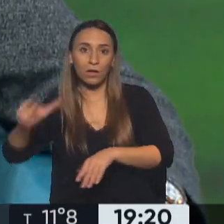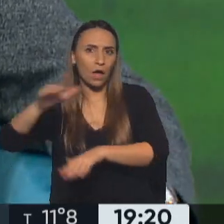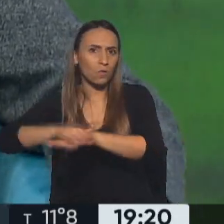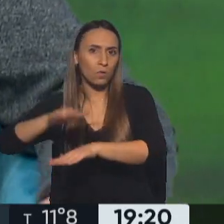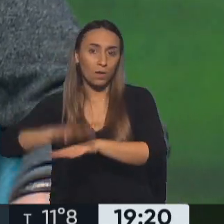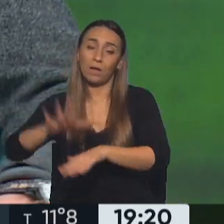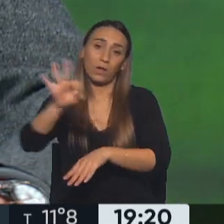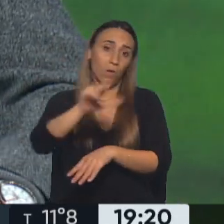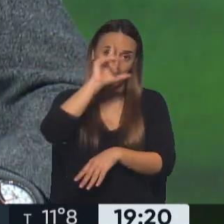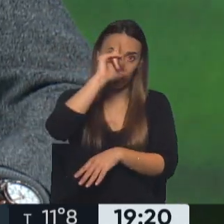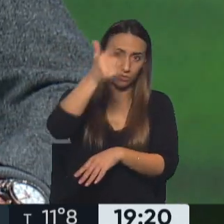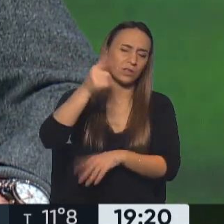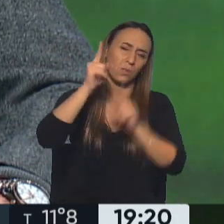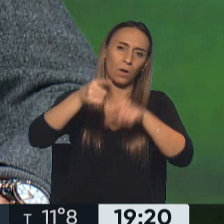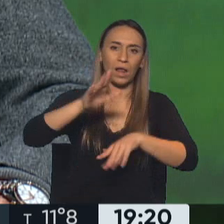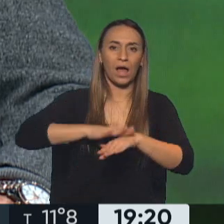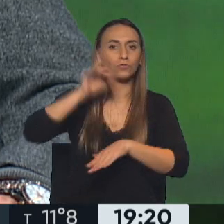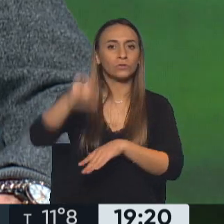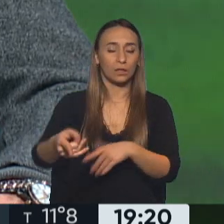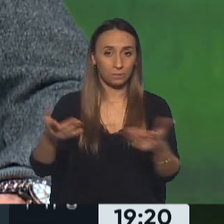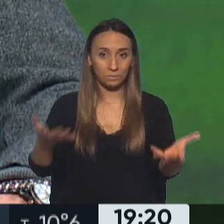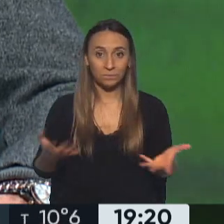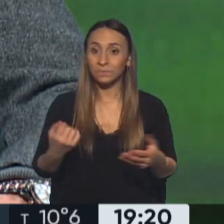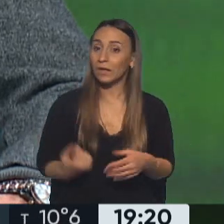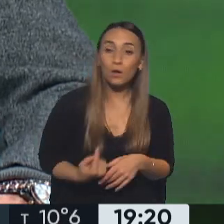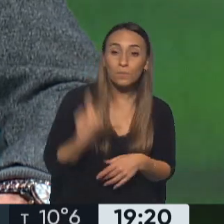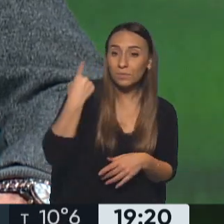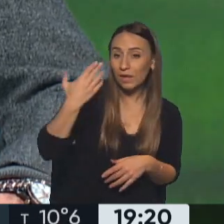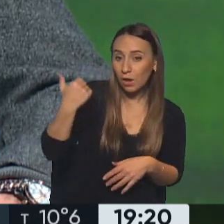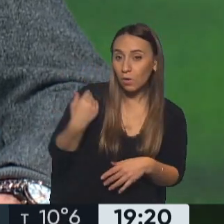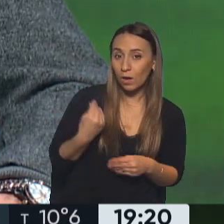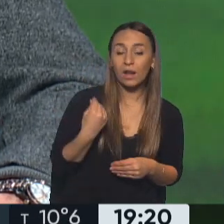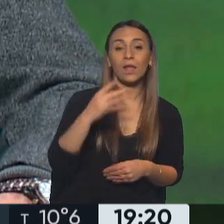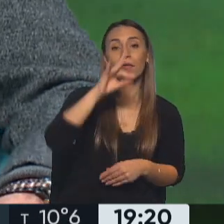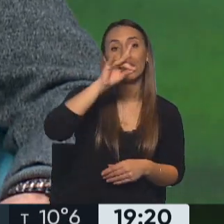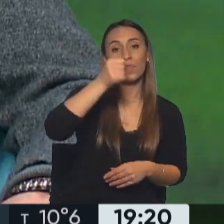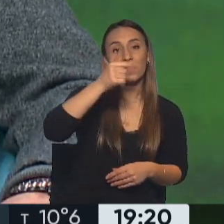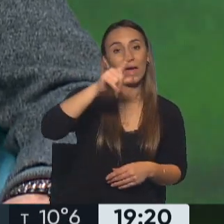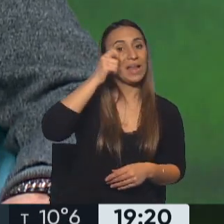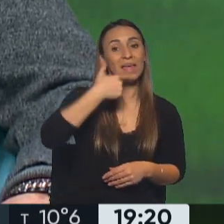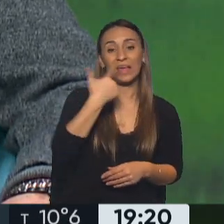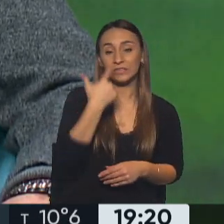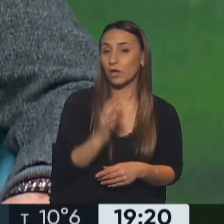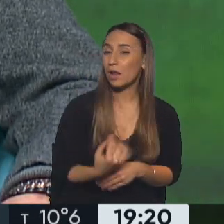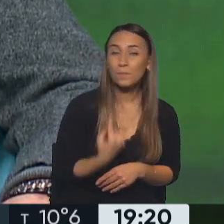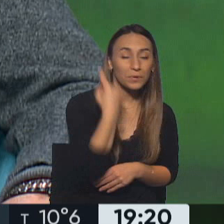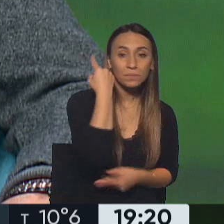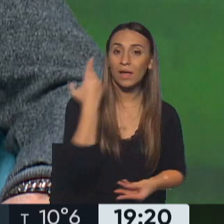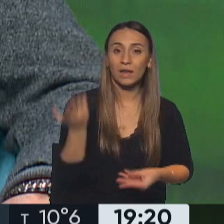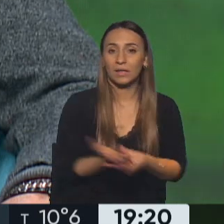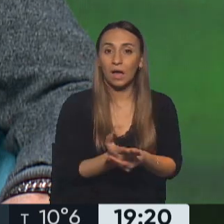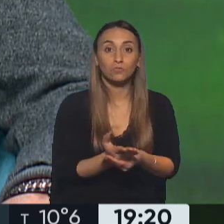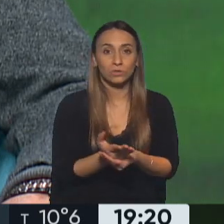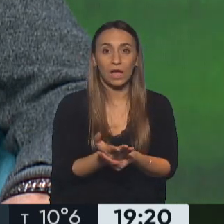olvidando también de uno de los primeros casos que surgió que fue el caso de lesión ocular al caso d alessio fue la aparición de